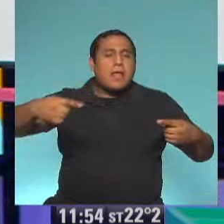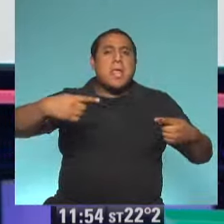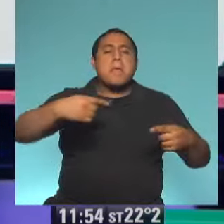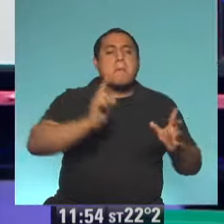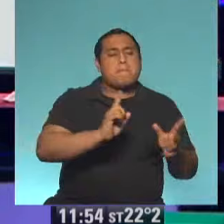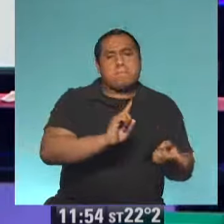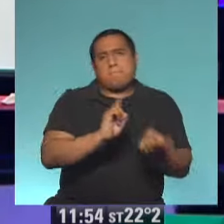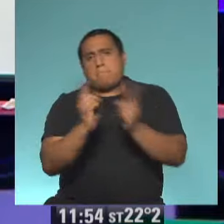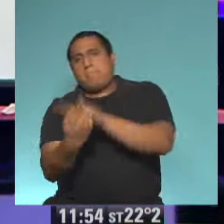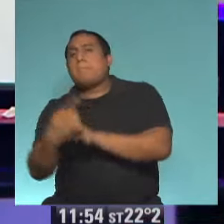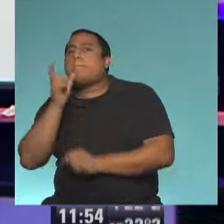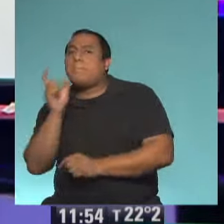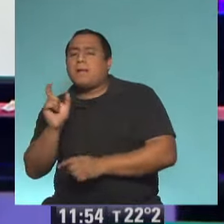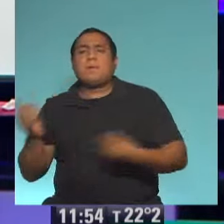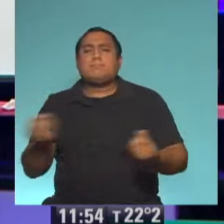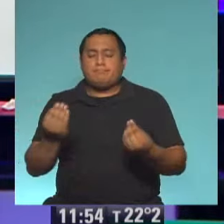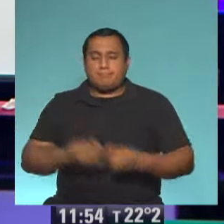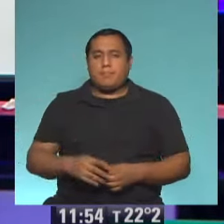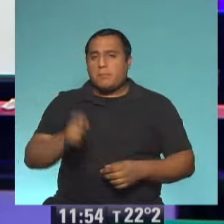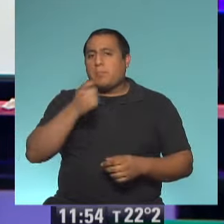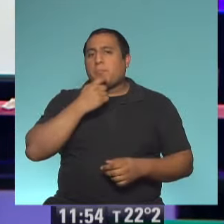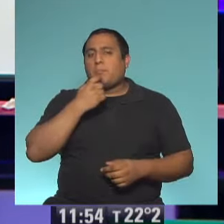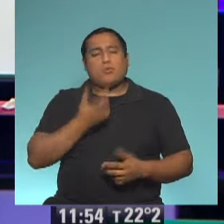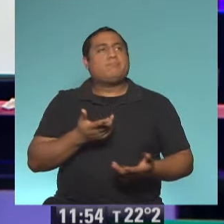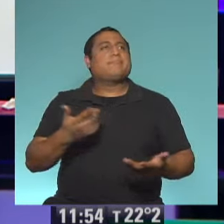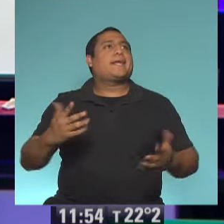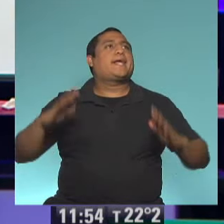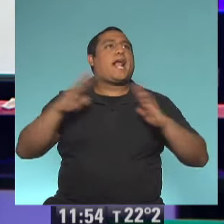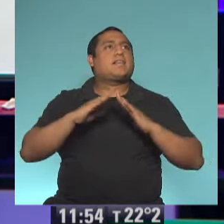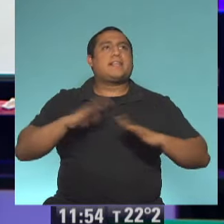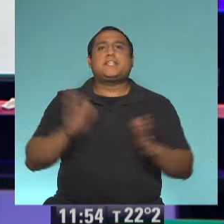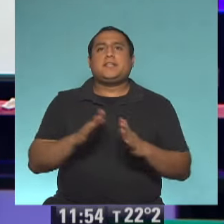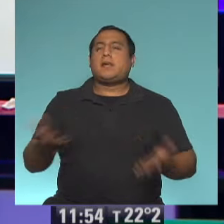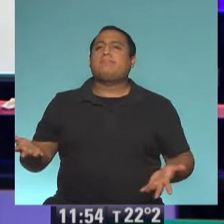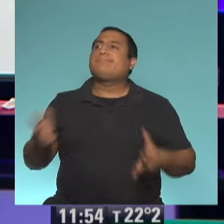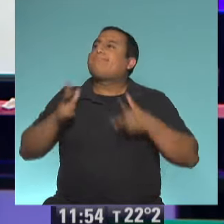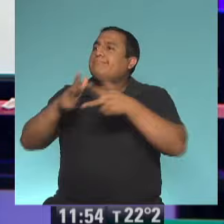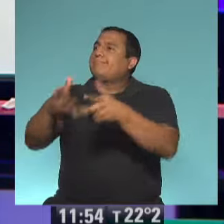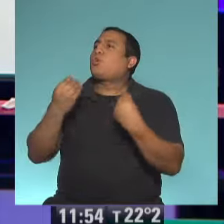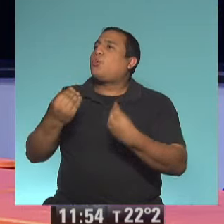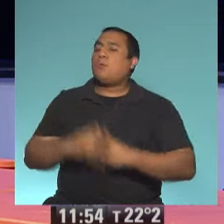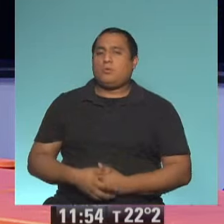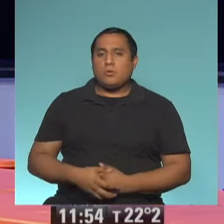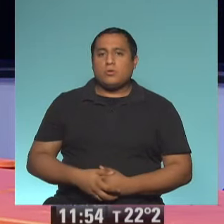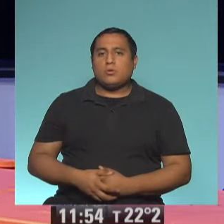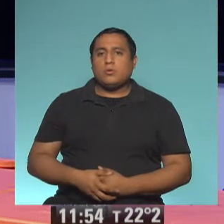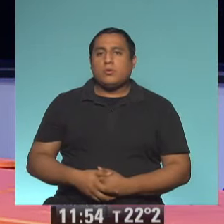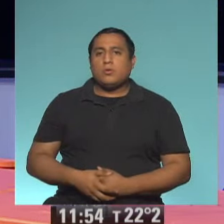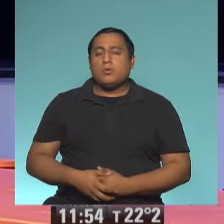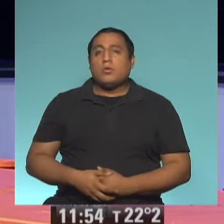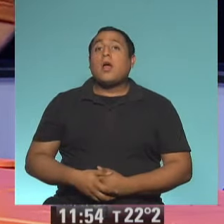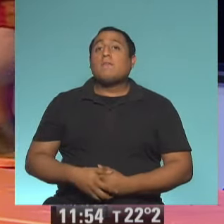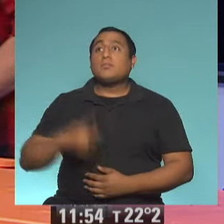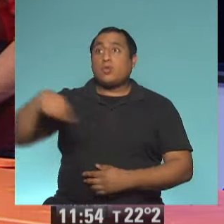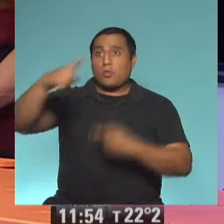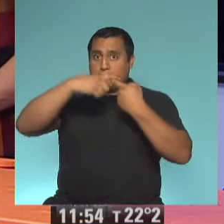por ejemplo, si yo quiero decir una casa chiquita, ¿cómo lo dirían? A ver, a los amigos y las amigas.